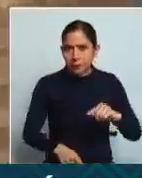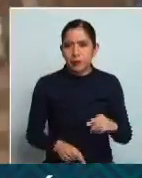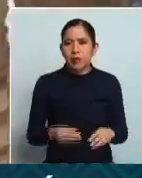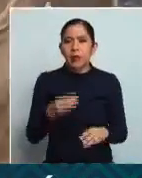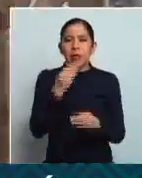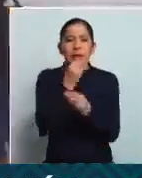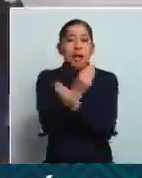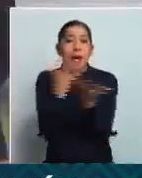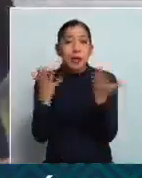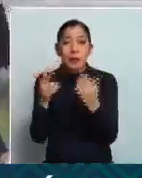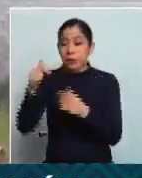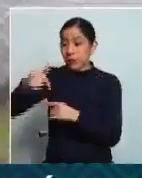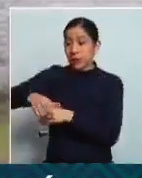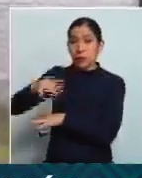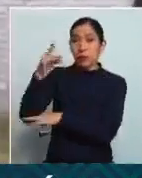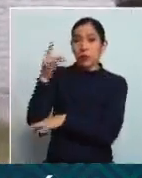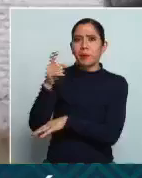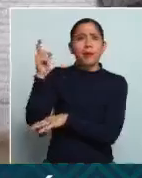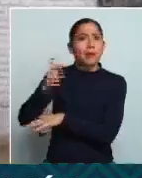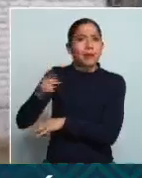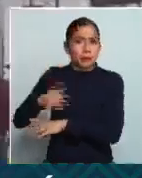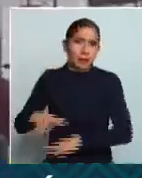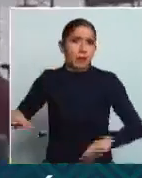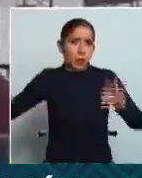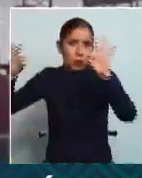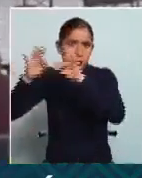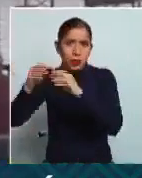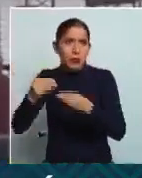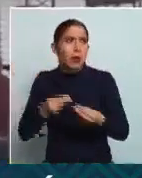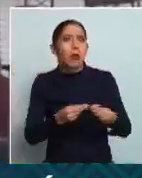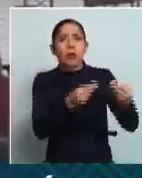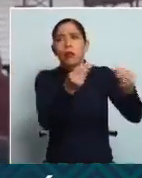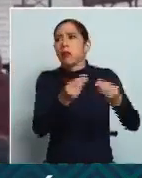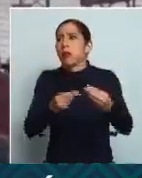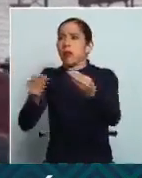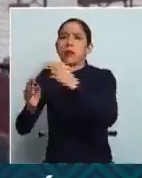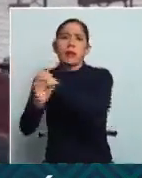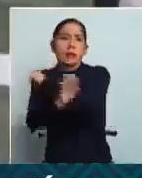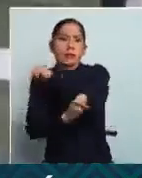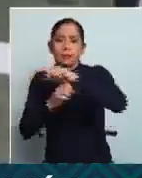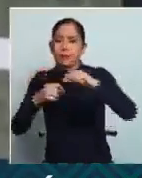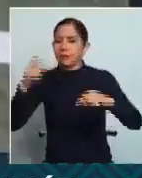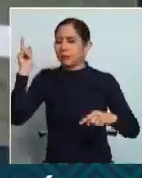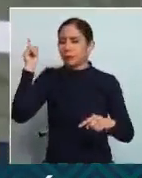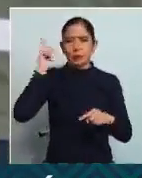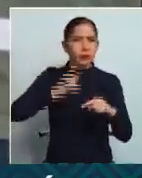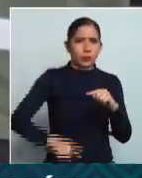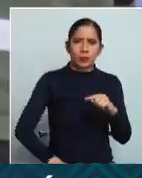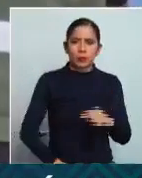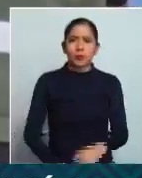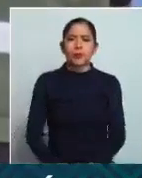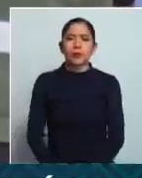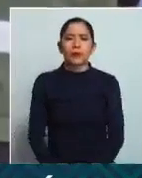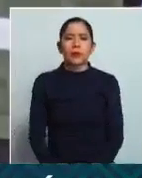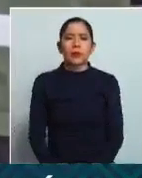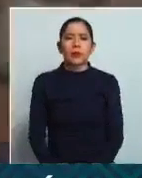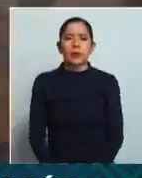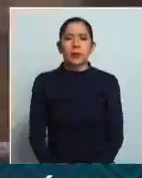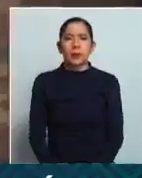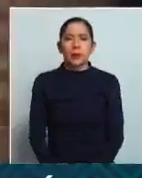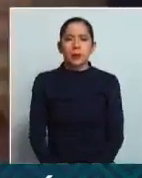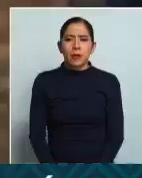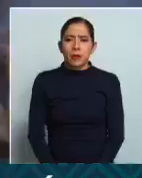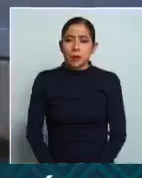alimentos que se consideran muy importantes para garantizar el consumo de los bolivianos en